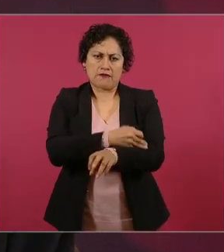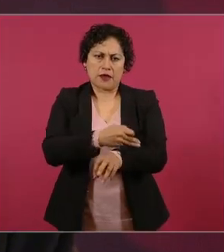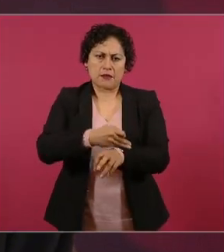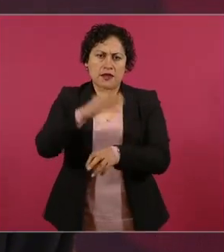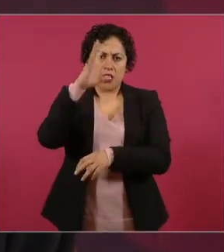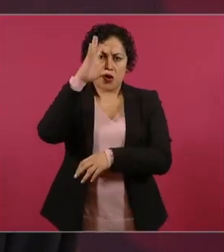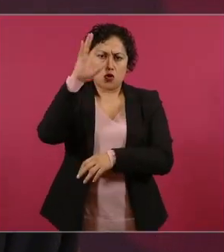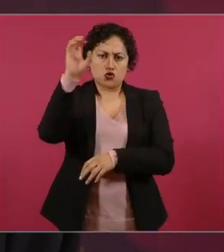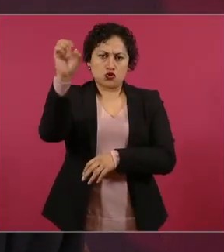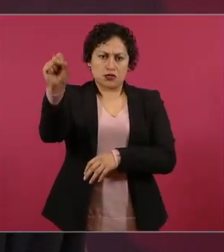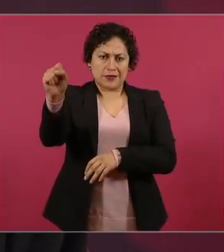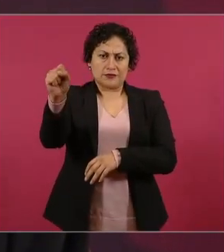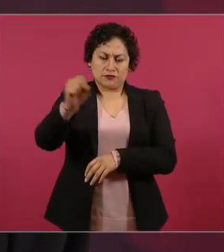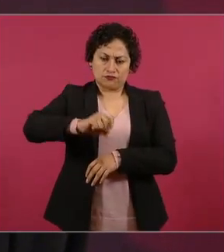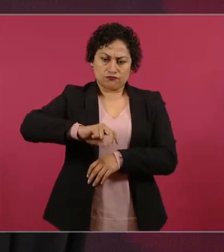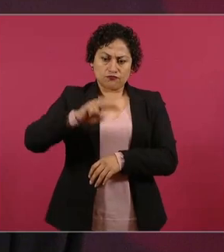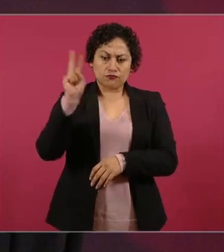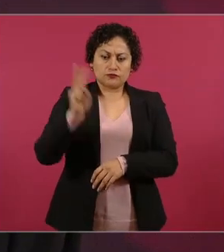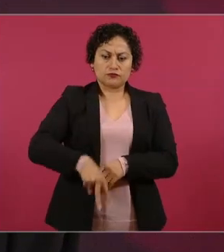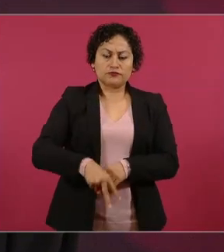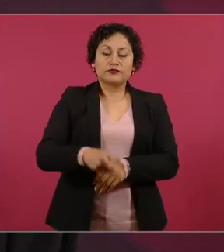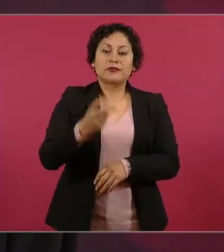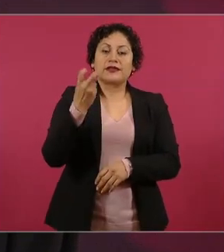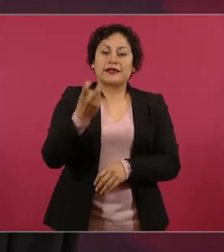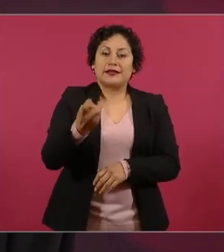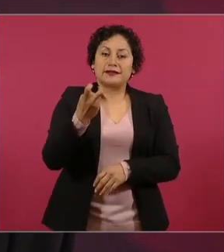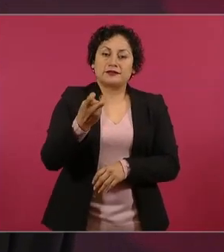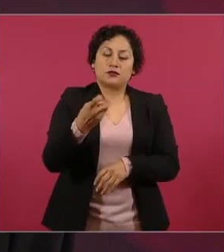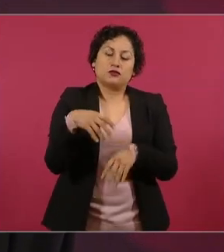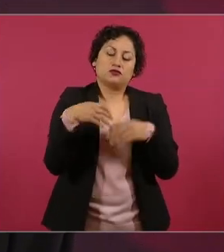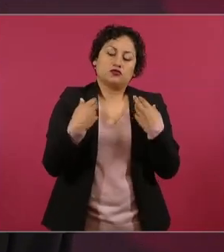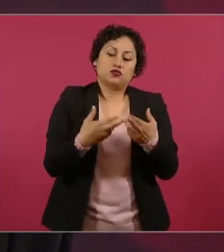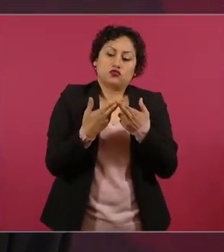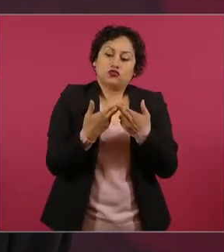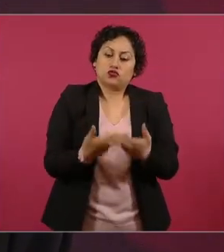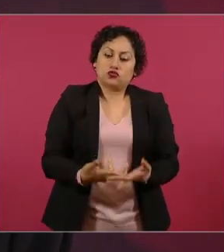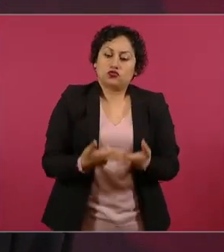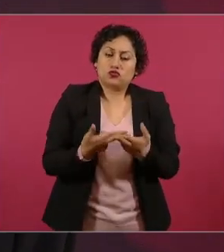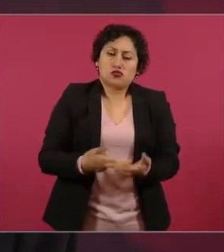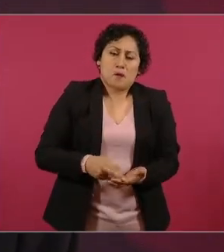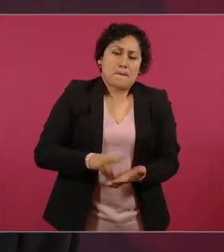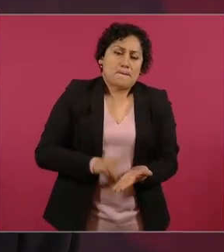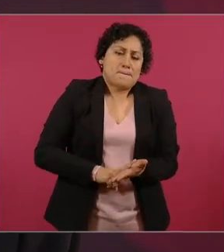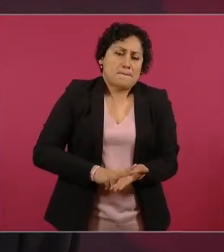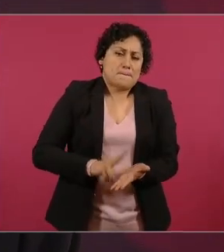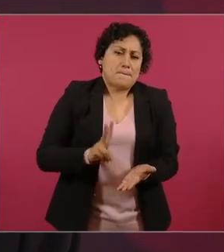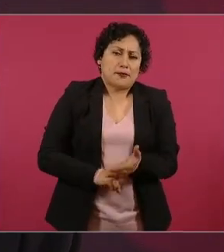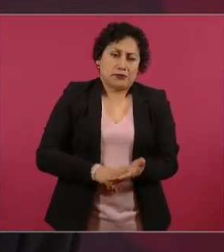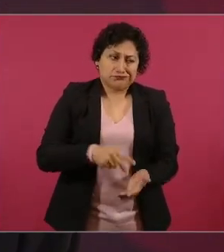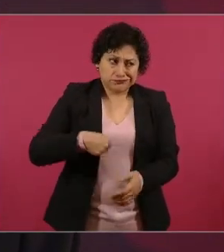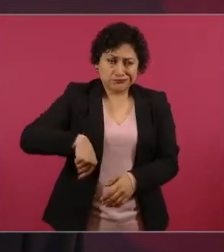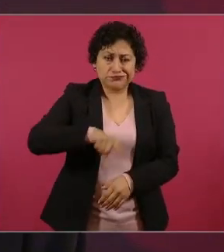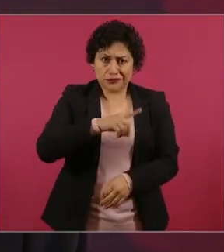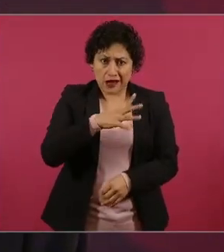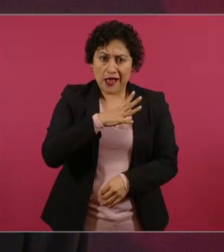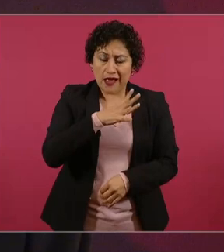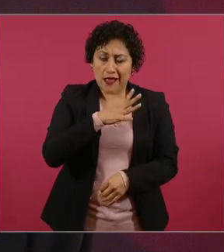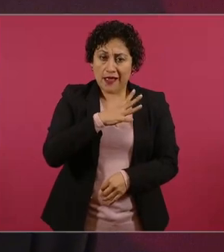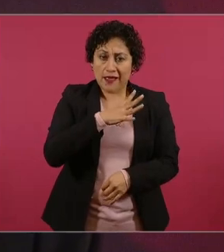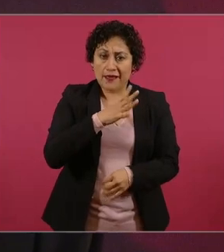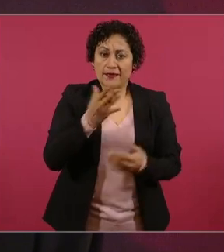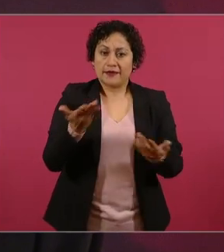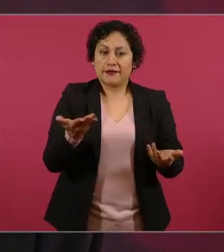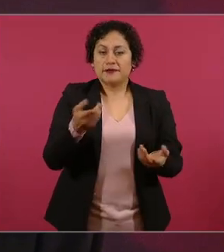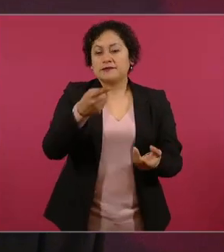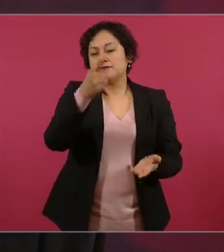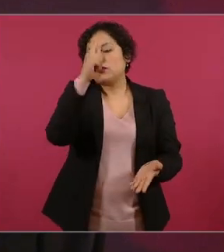porque eso es un tesoro que tenemos? Imagínense si aquí